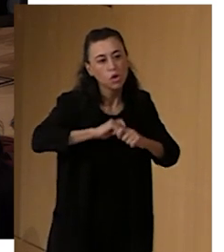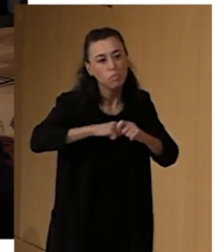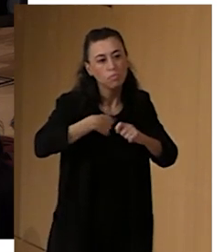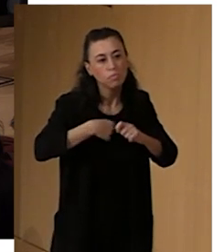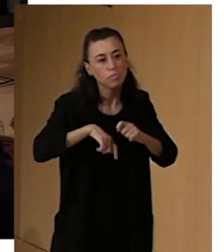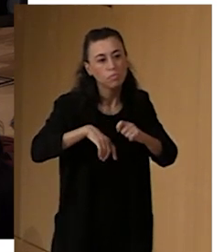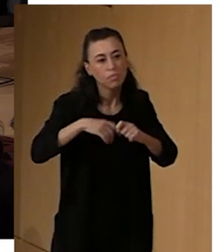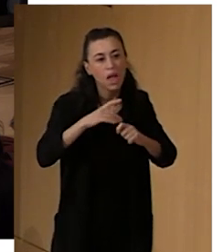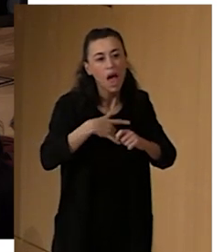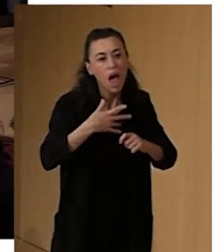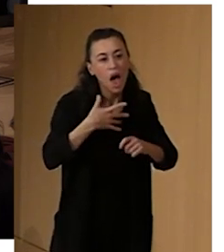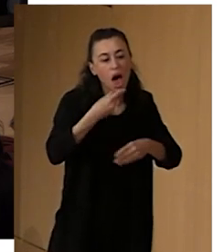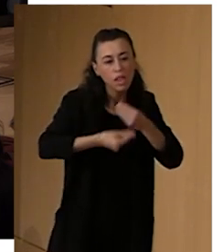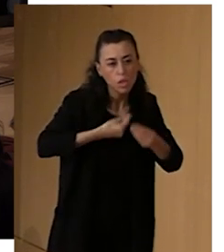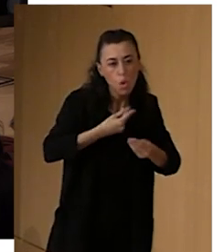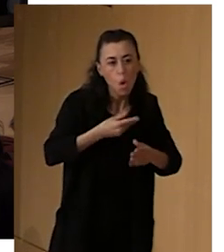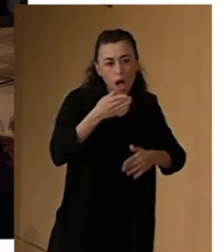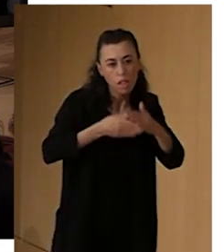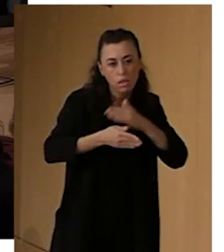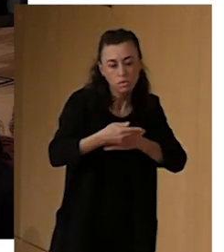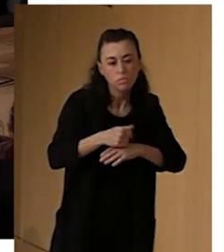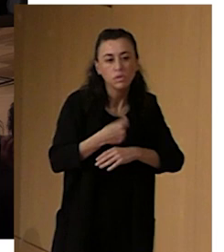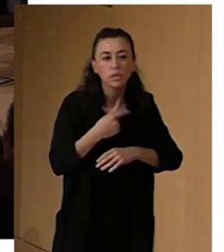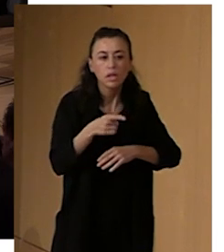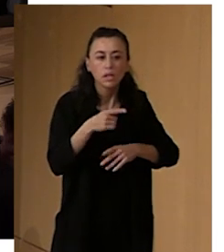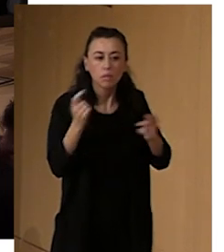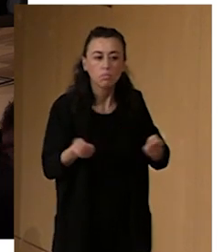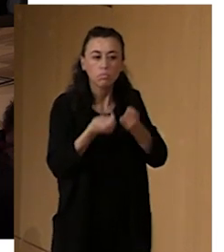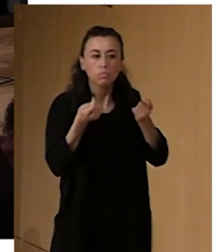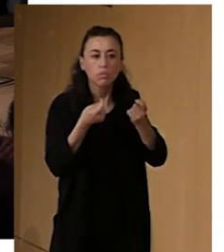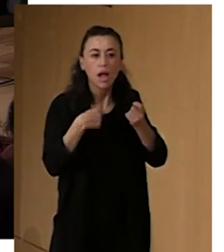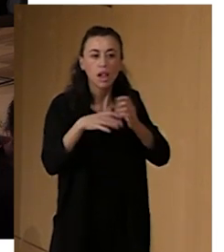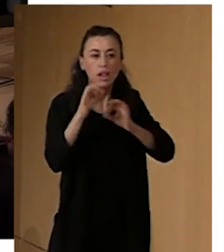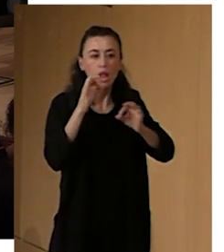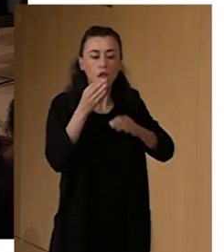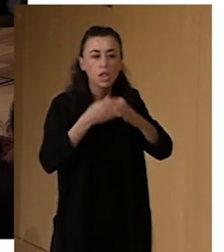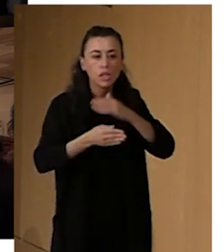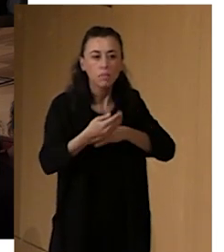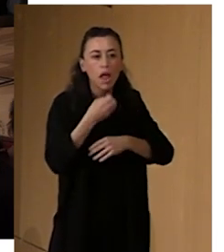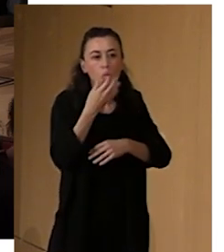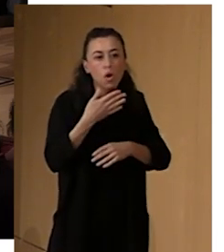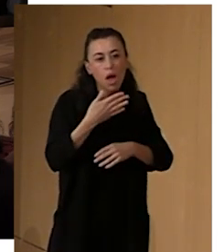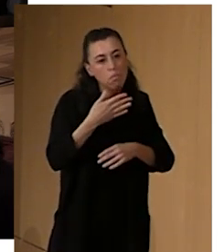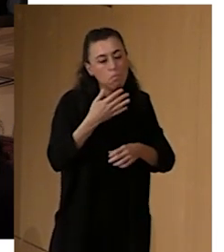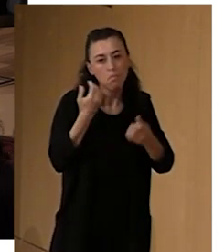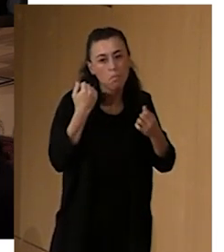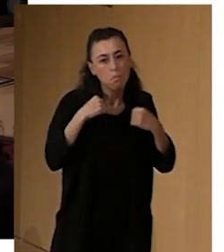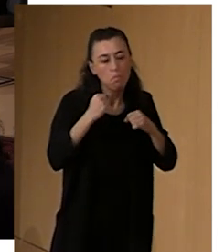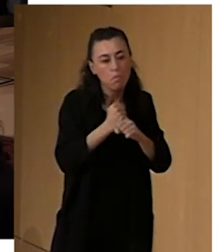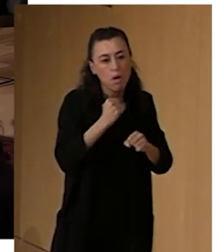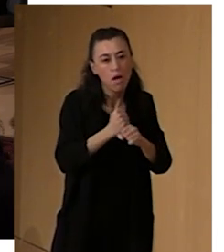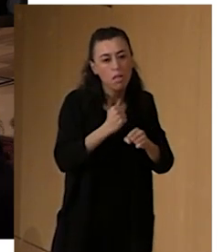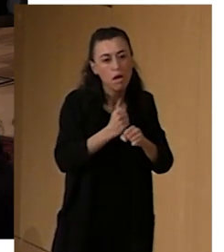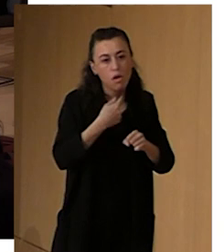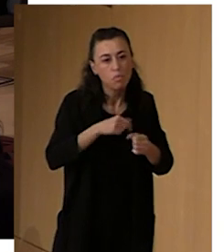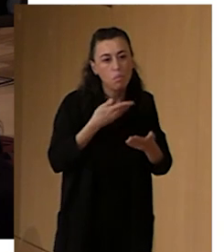bueno que desarrolla el el el programa teatro accesible que es la buena práctica que le hemos pedido hoy que que nos comparta